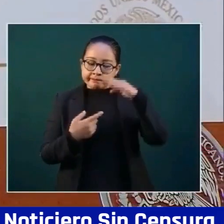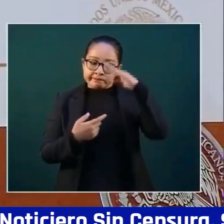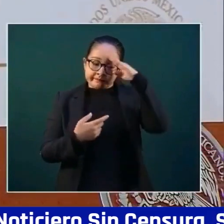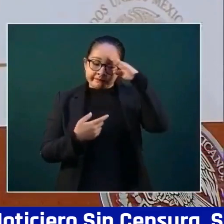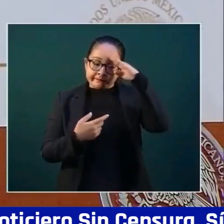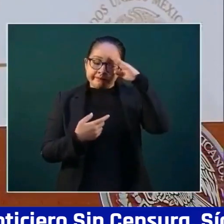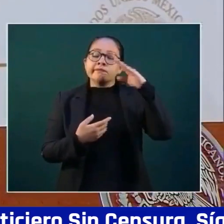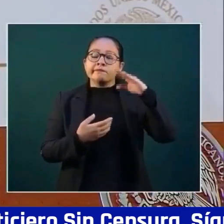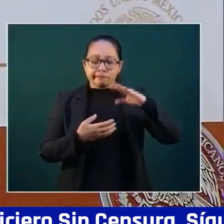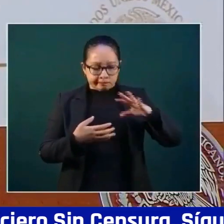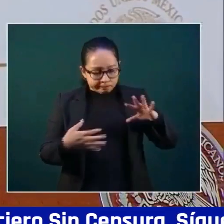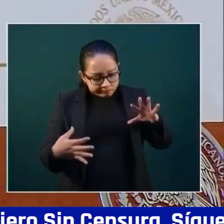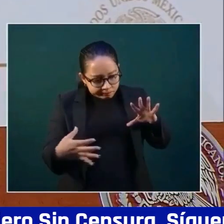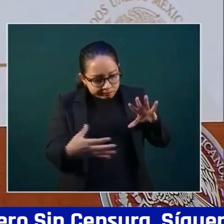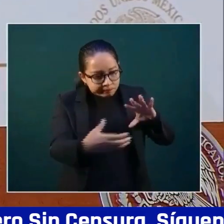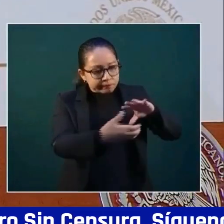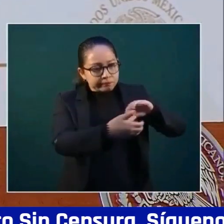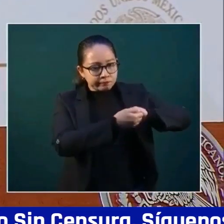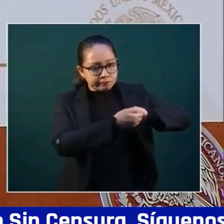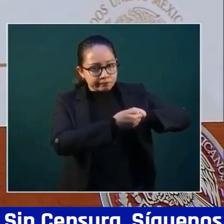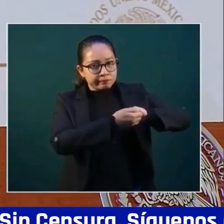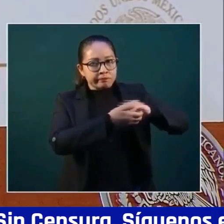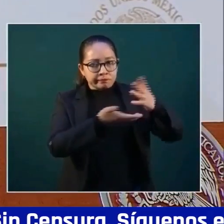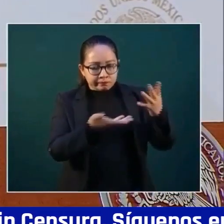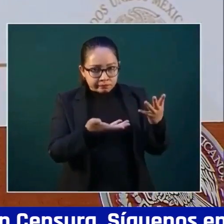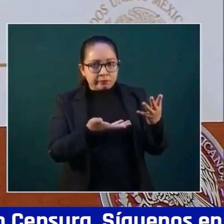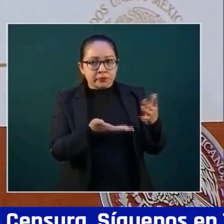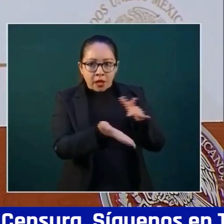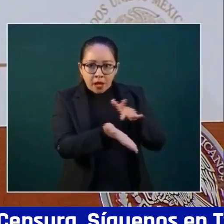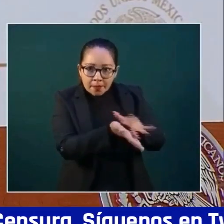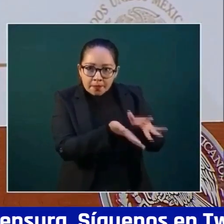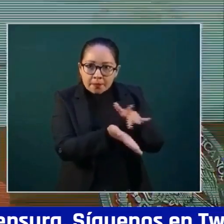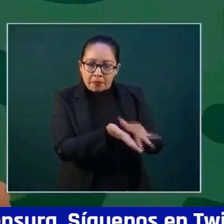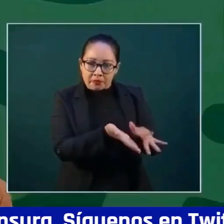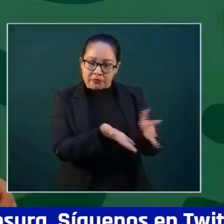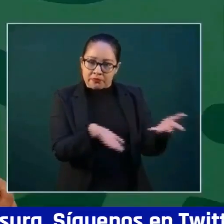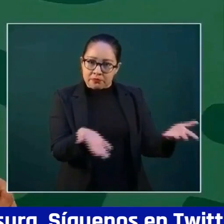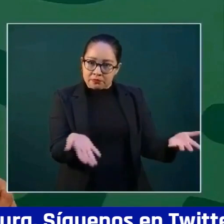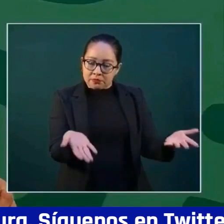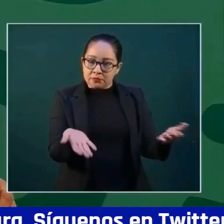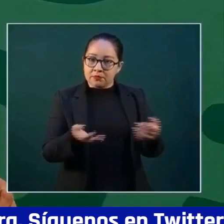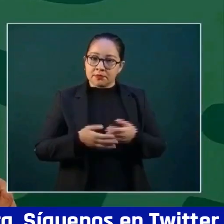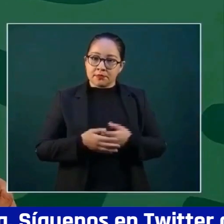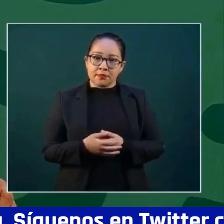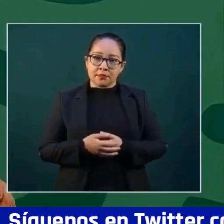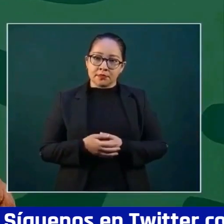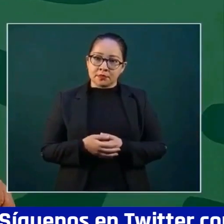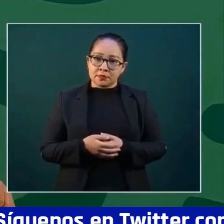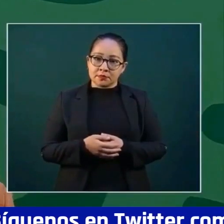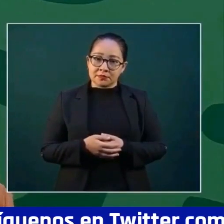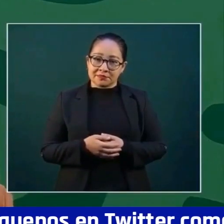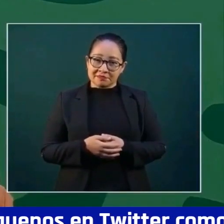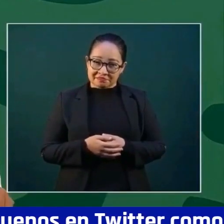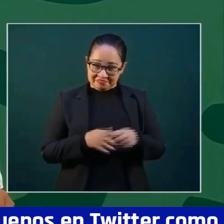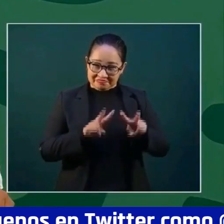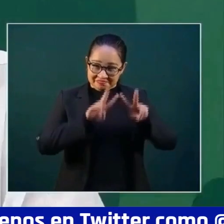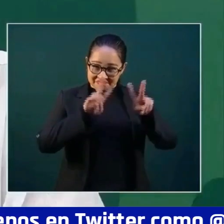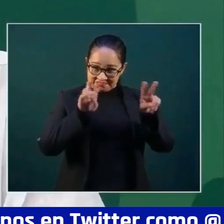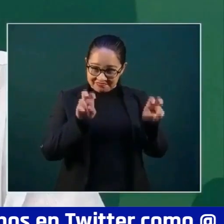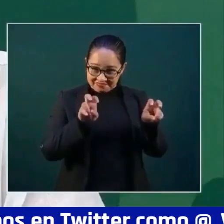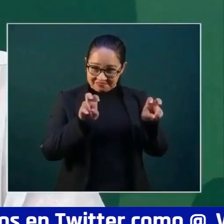frente a esta situación de bloqueo,